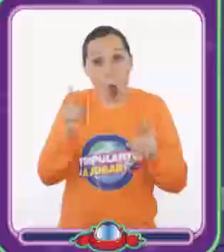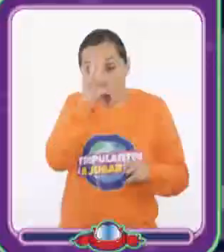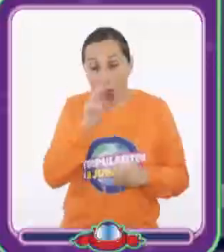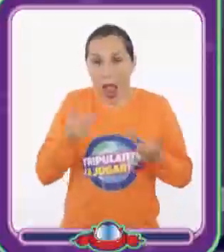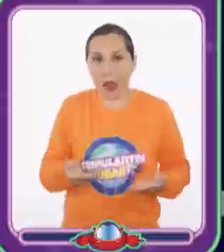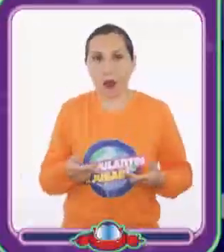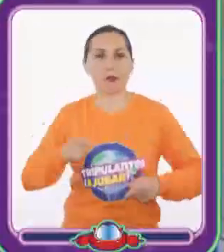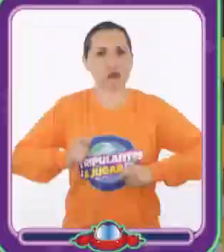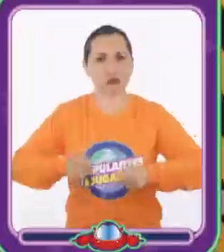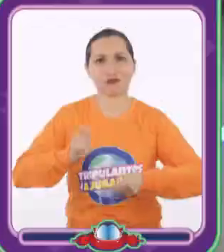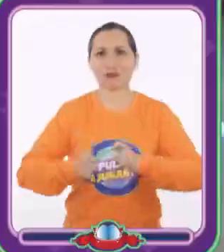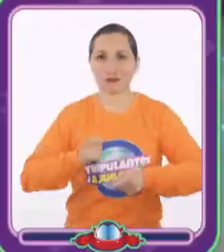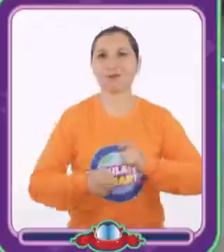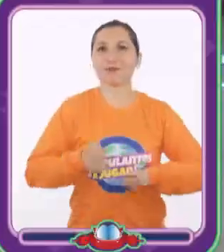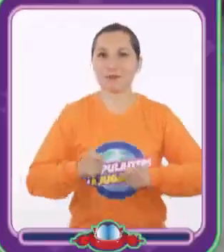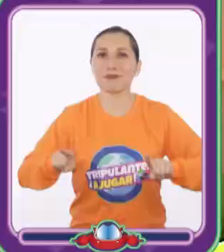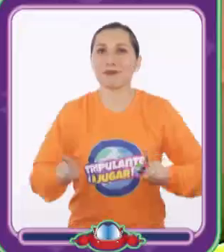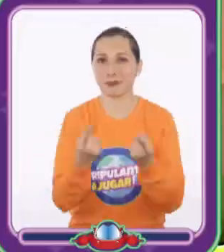música como esta.